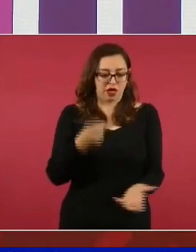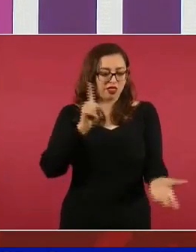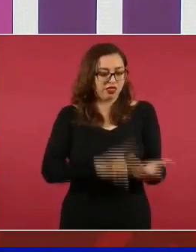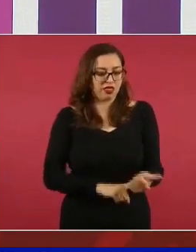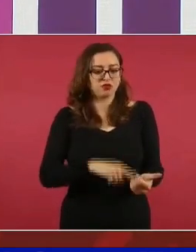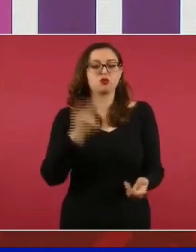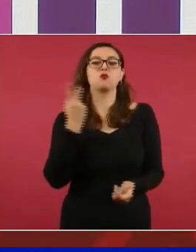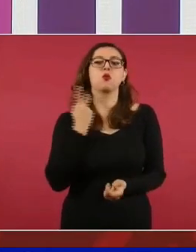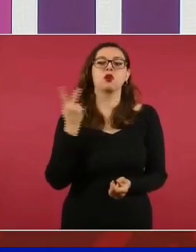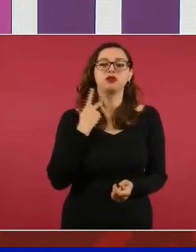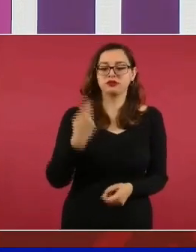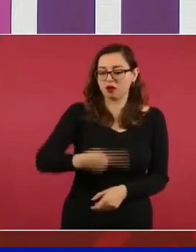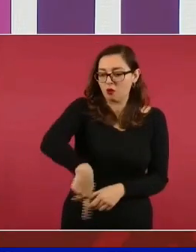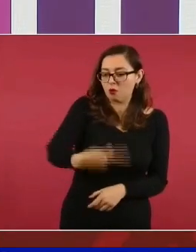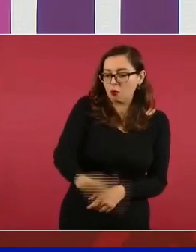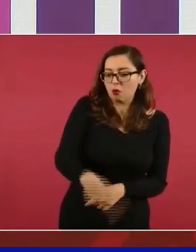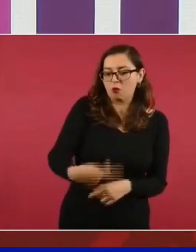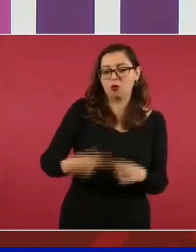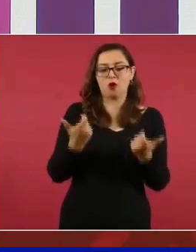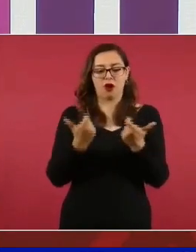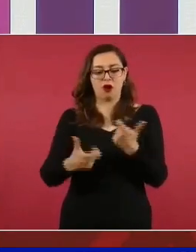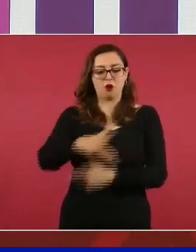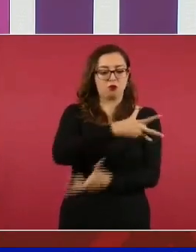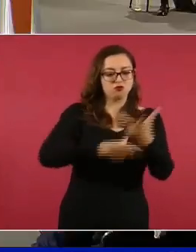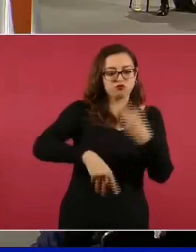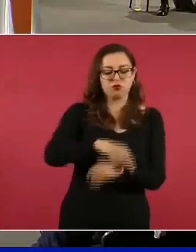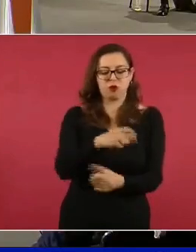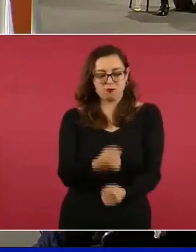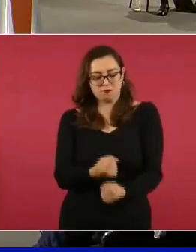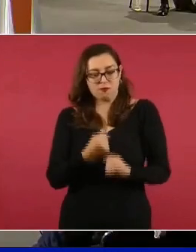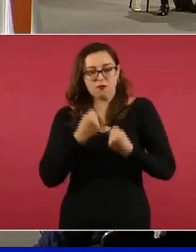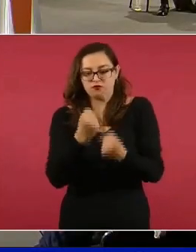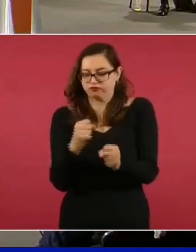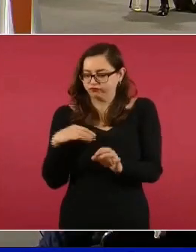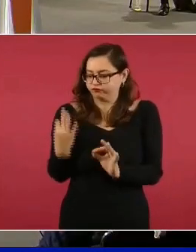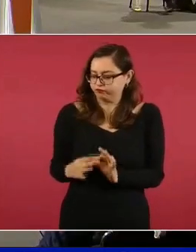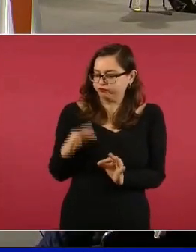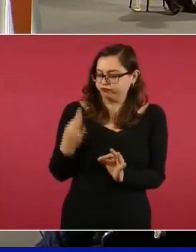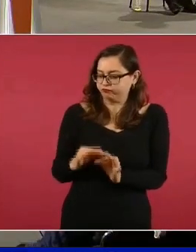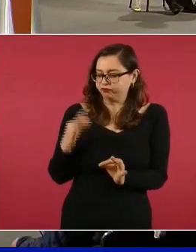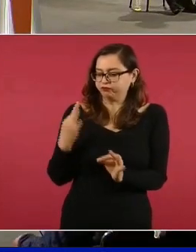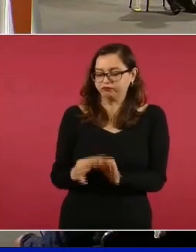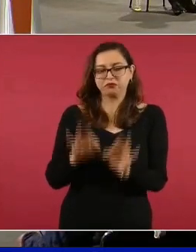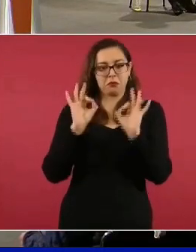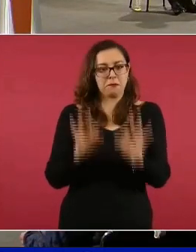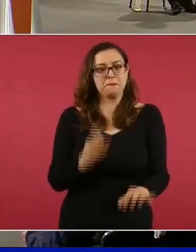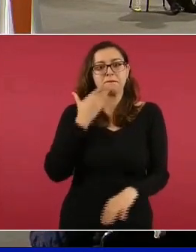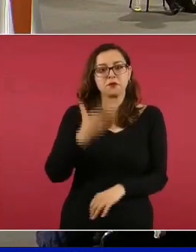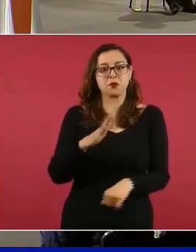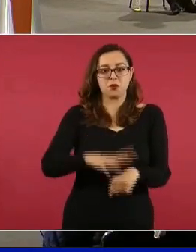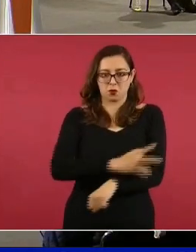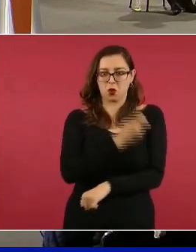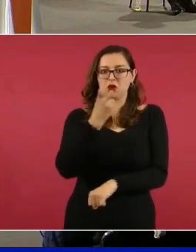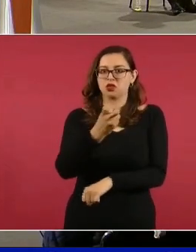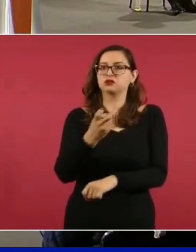económica nuestra ha sido correcta.